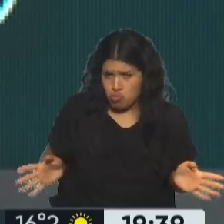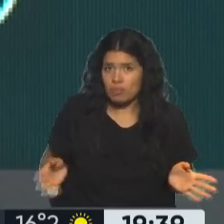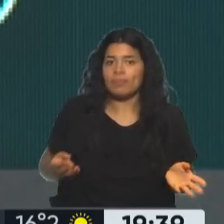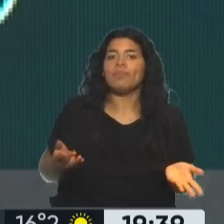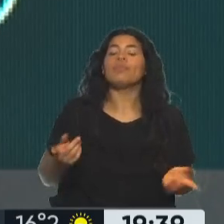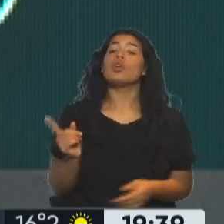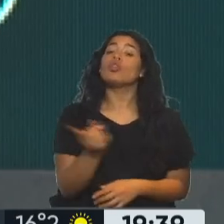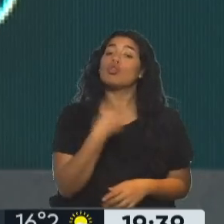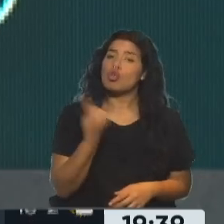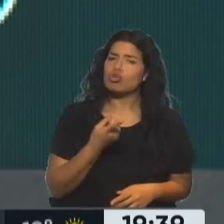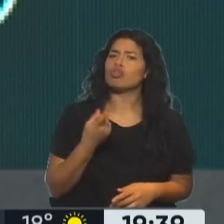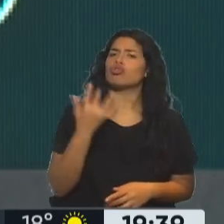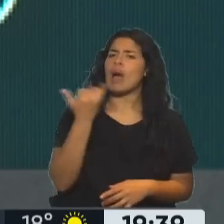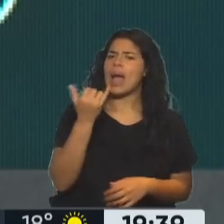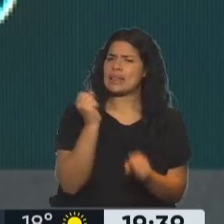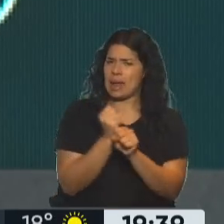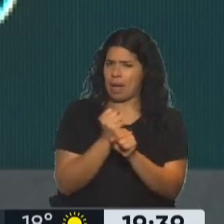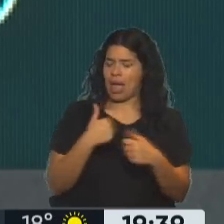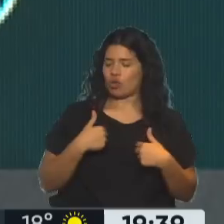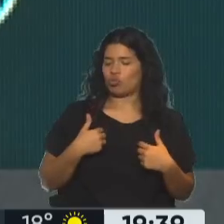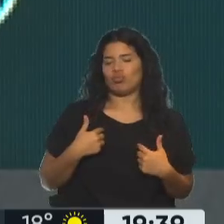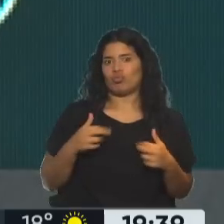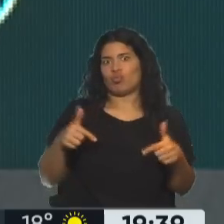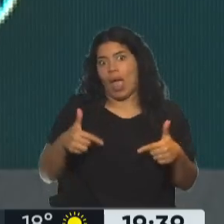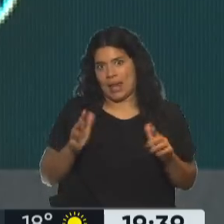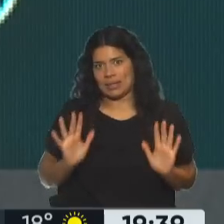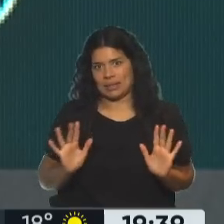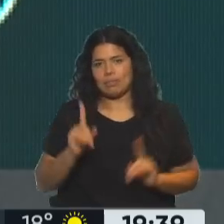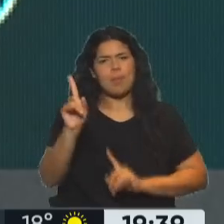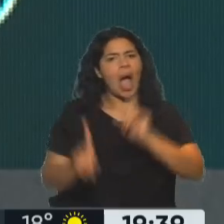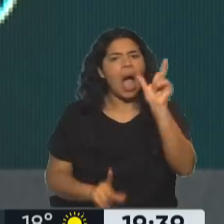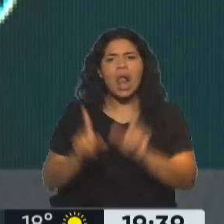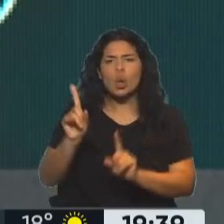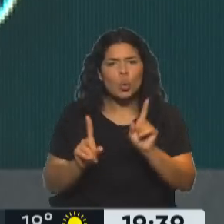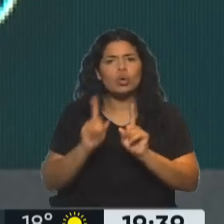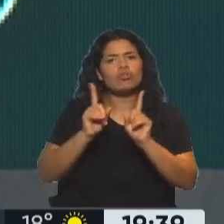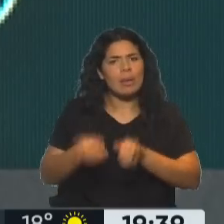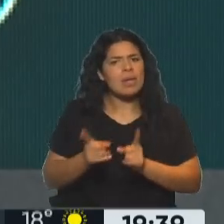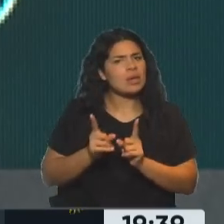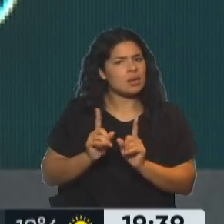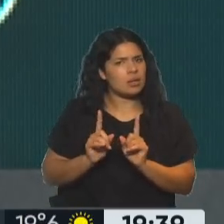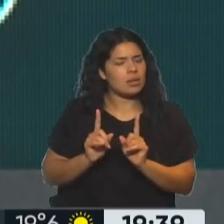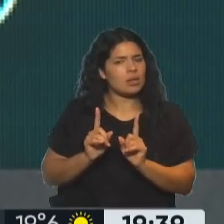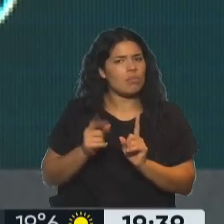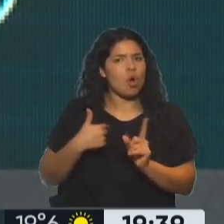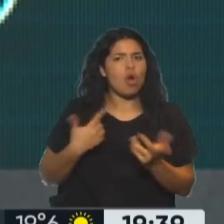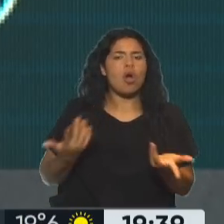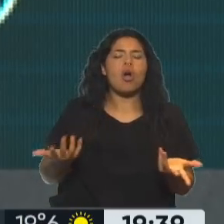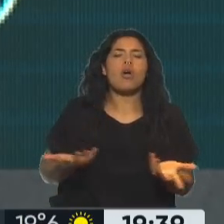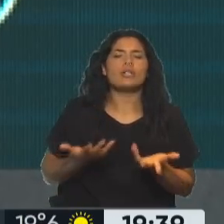suerte y la oportunidad de tener trabajo, y aquel que no recibe nada y va todos los meses y dice gracias, ¿cuántos